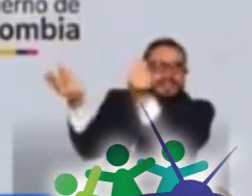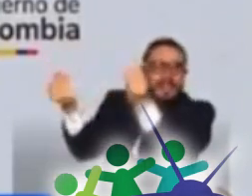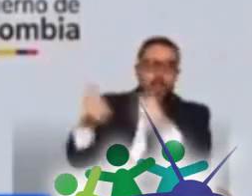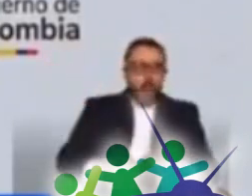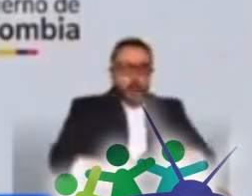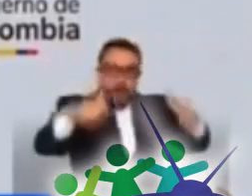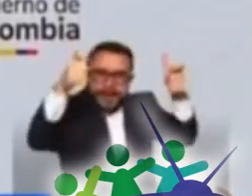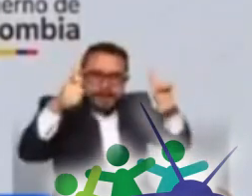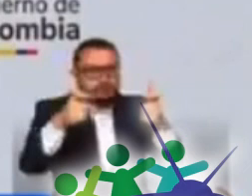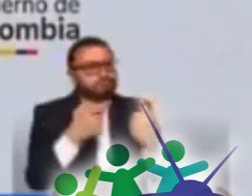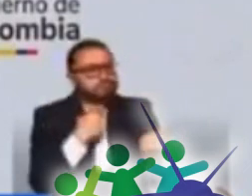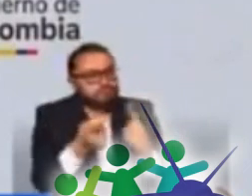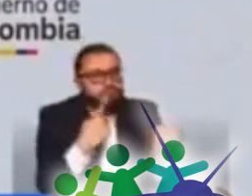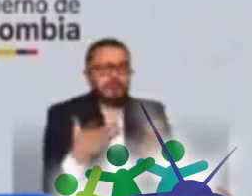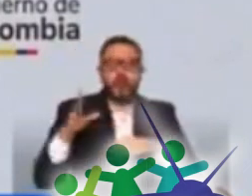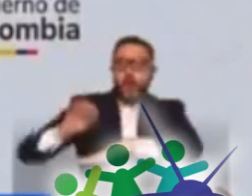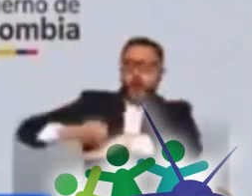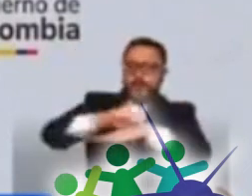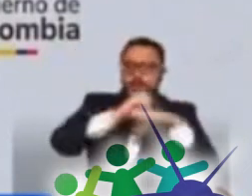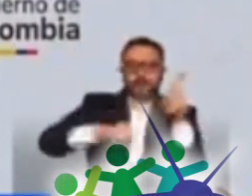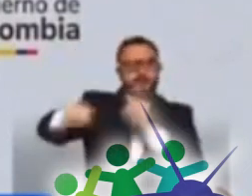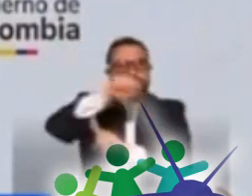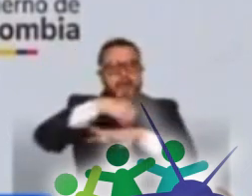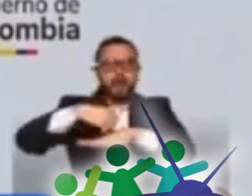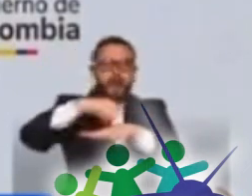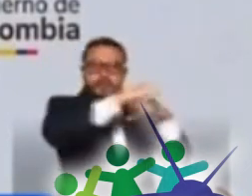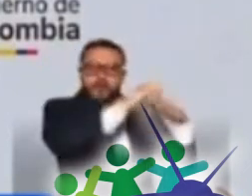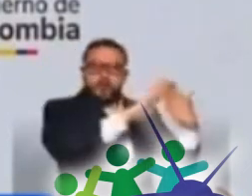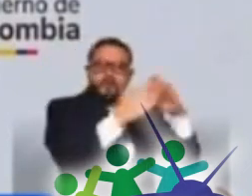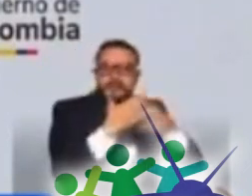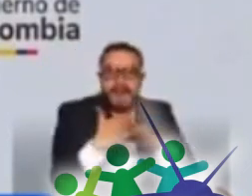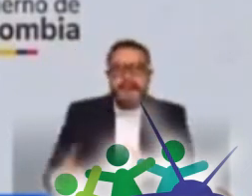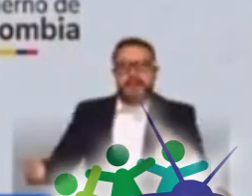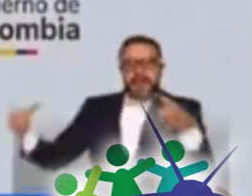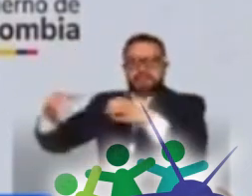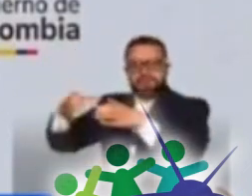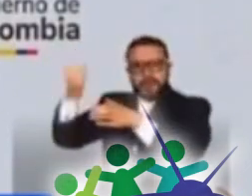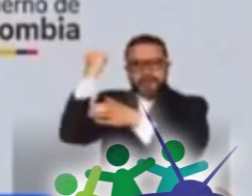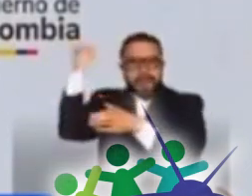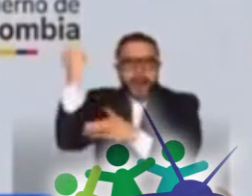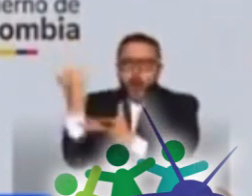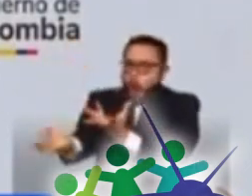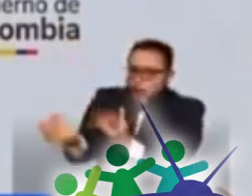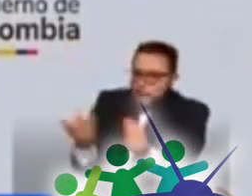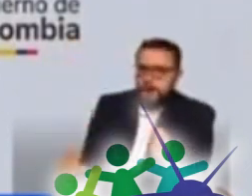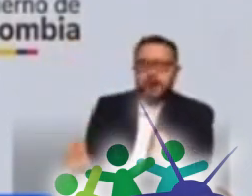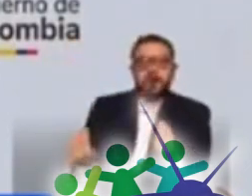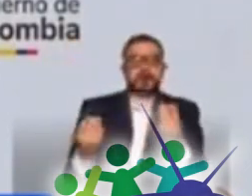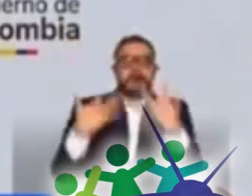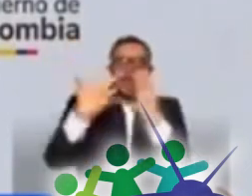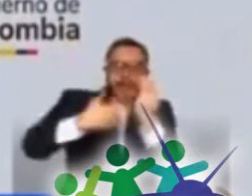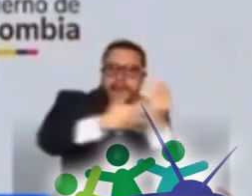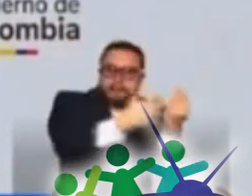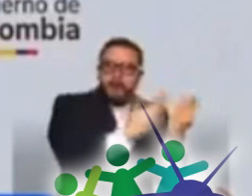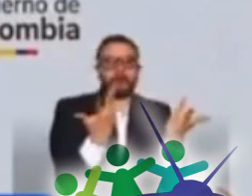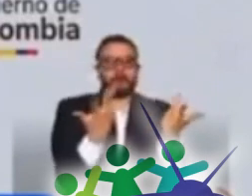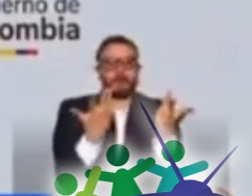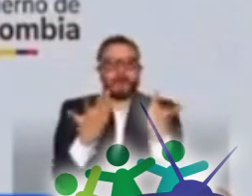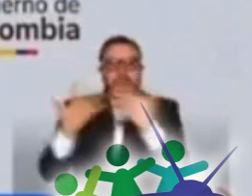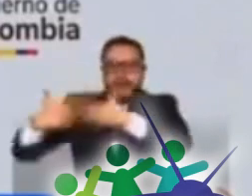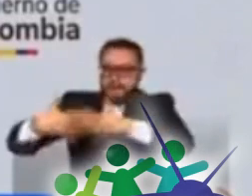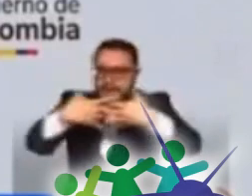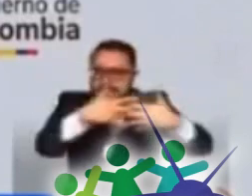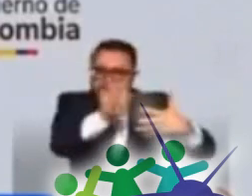las organizaciones sociales y comunitarias, con los sindicatos, con los gremios y los empresarios, a ver